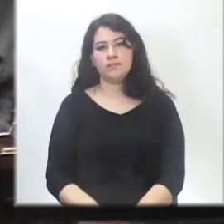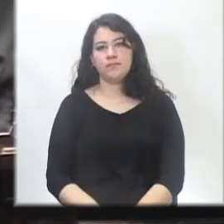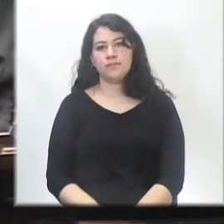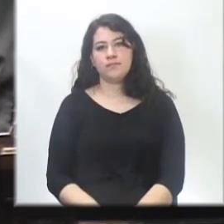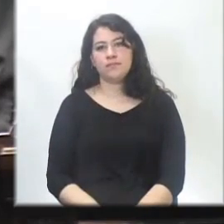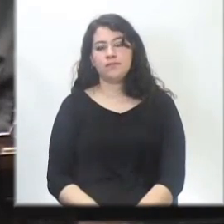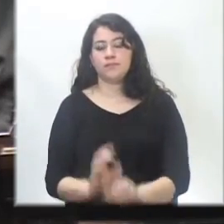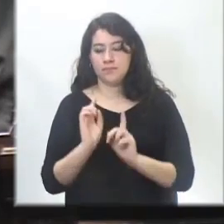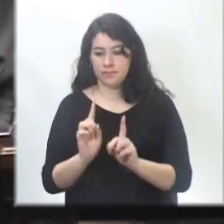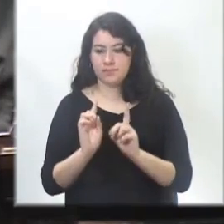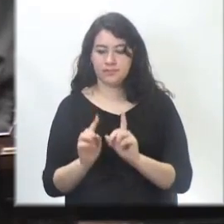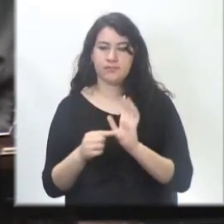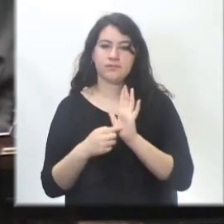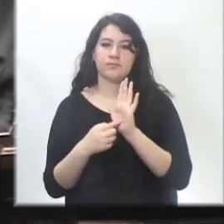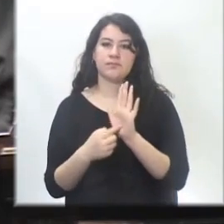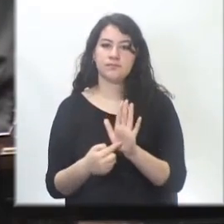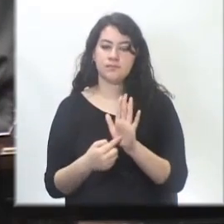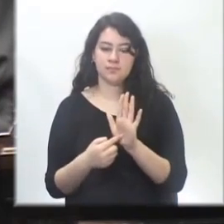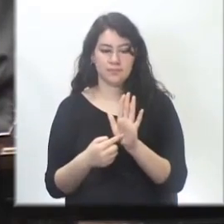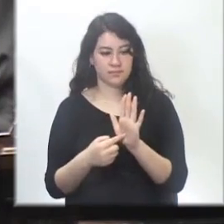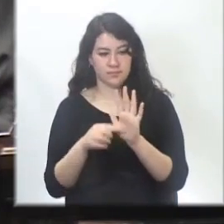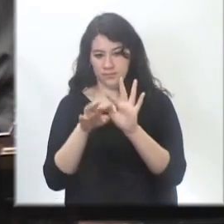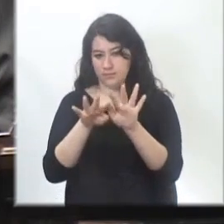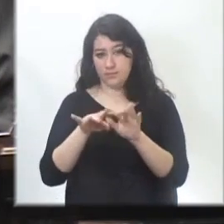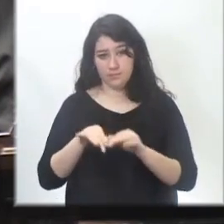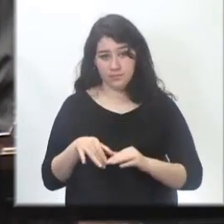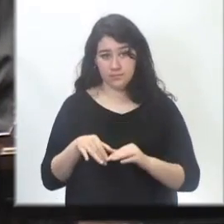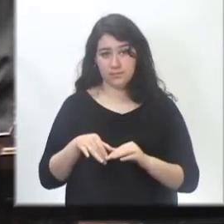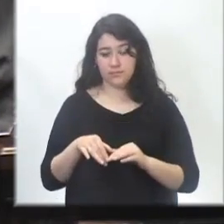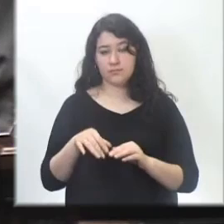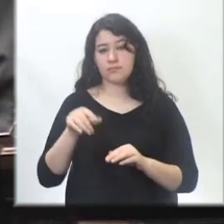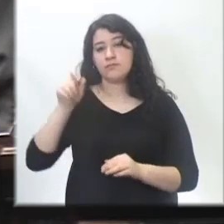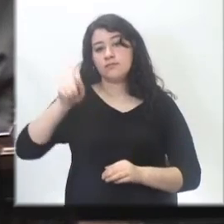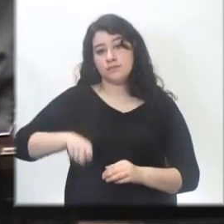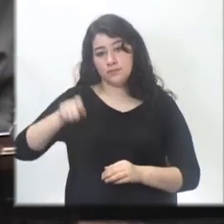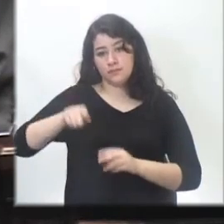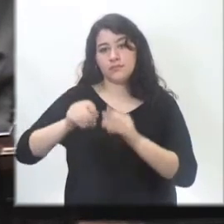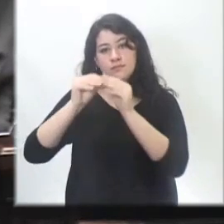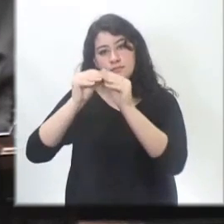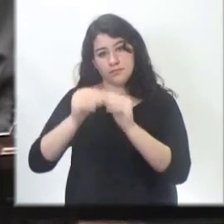De acuerdo a lo que está en el expediente del Tribunal de Cuentas